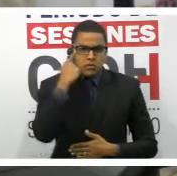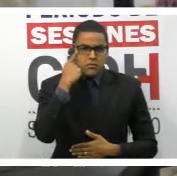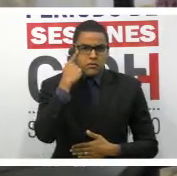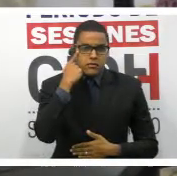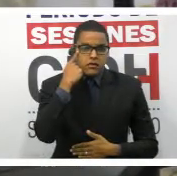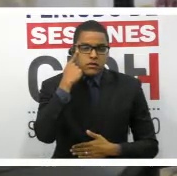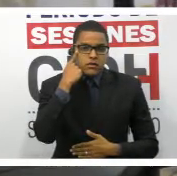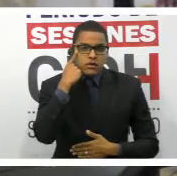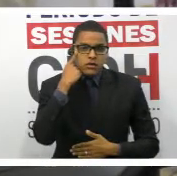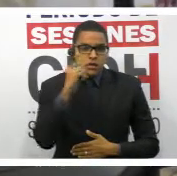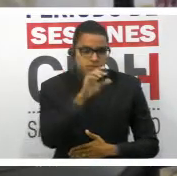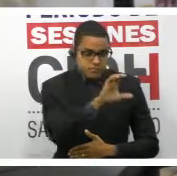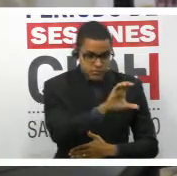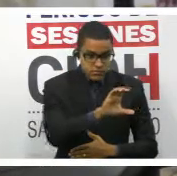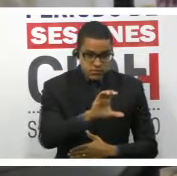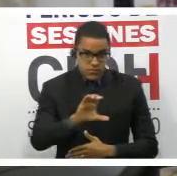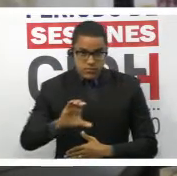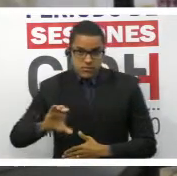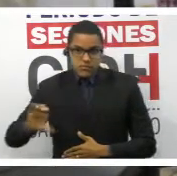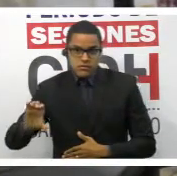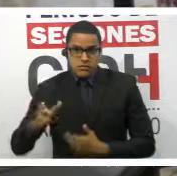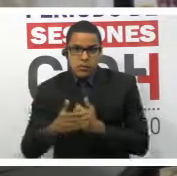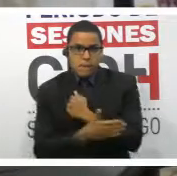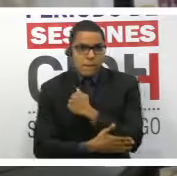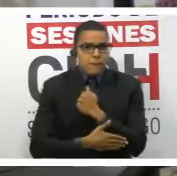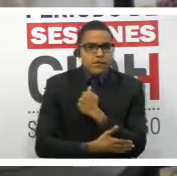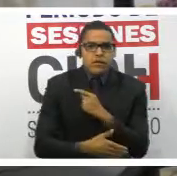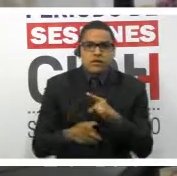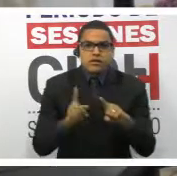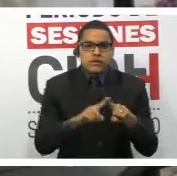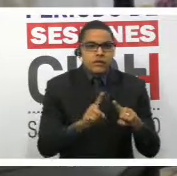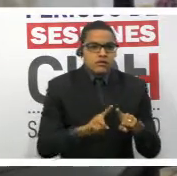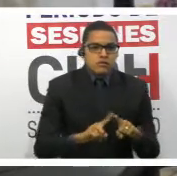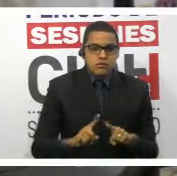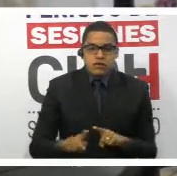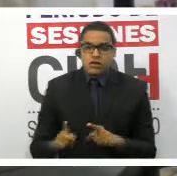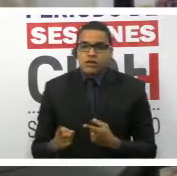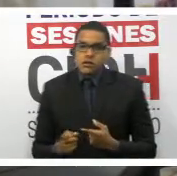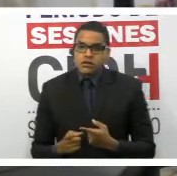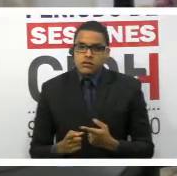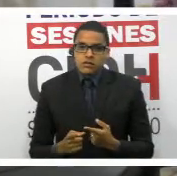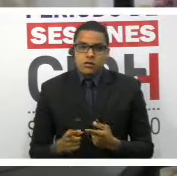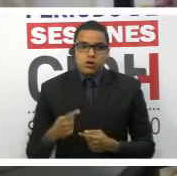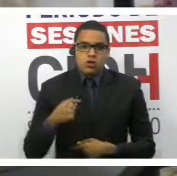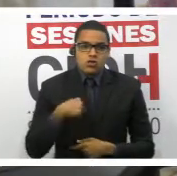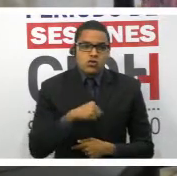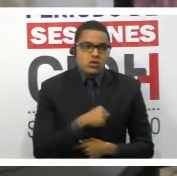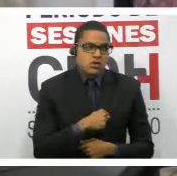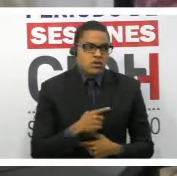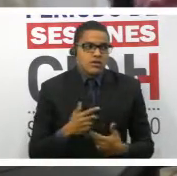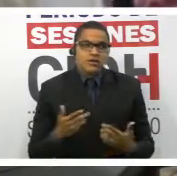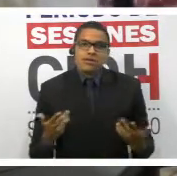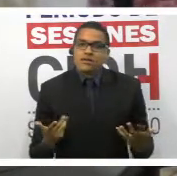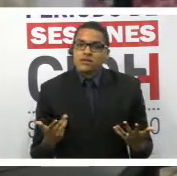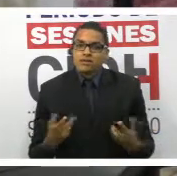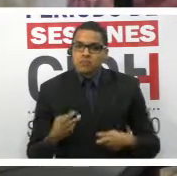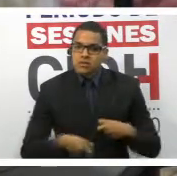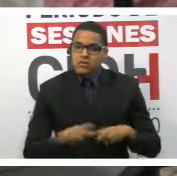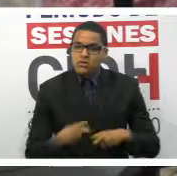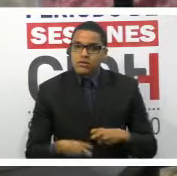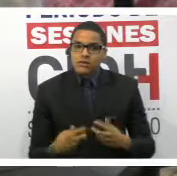toda américa latina y en nuestros países en sentido general una de nuestras debilidades y